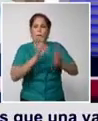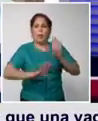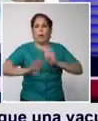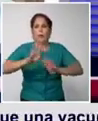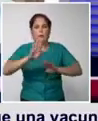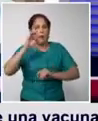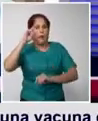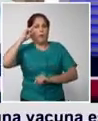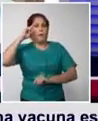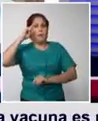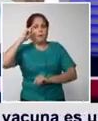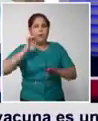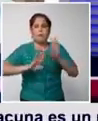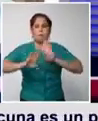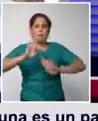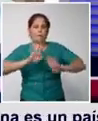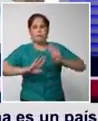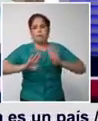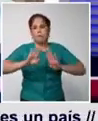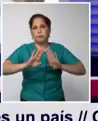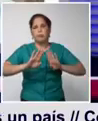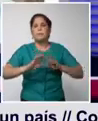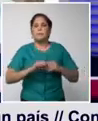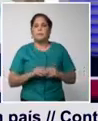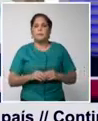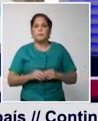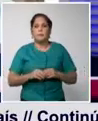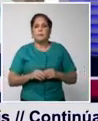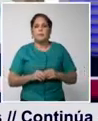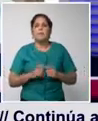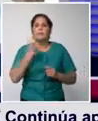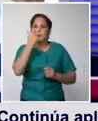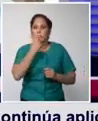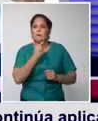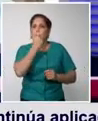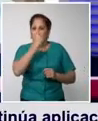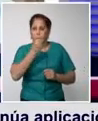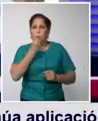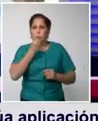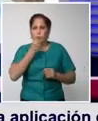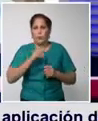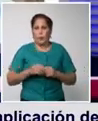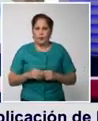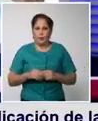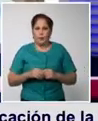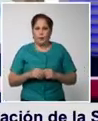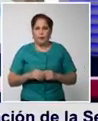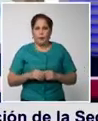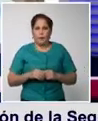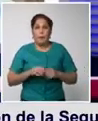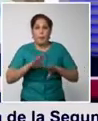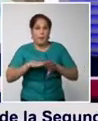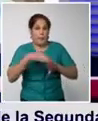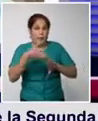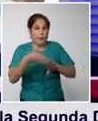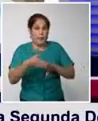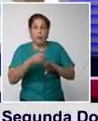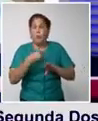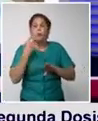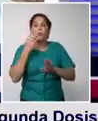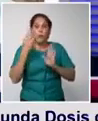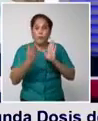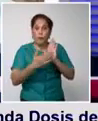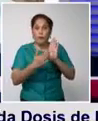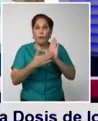que es precisamente la que viene a potenciar la dosis del candidato vacunal, y por tanto hemos evidenciado que